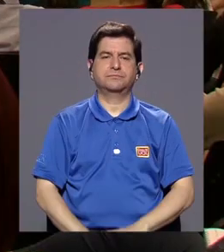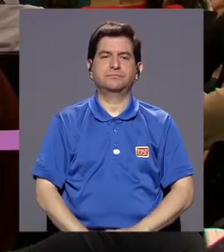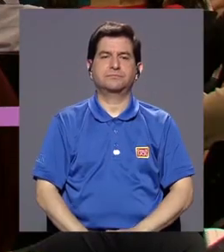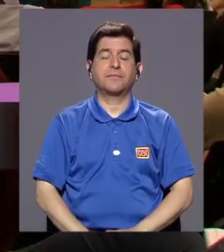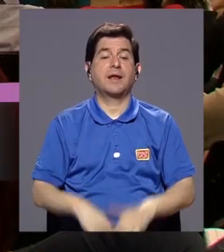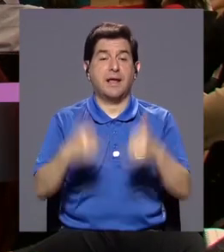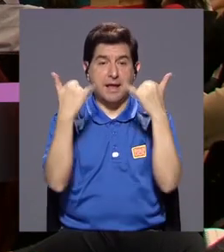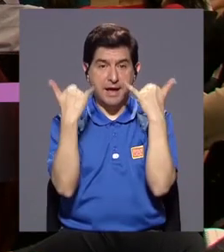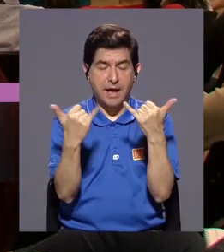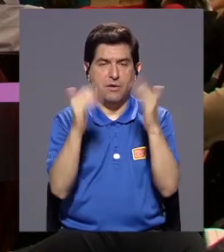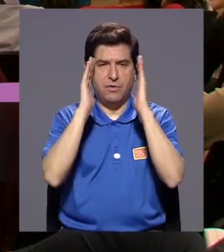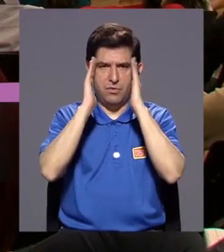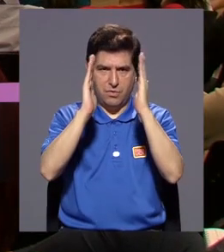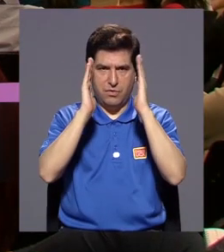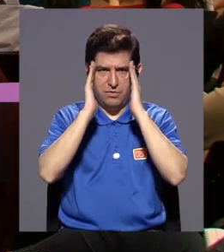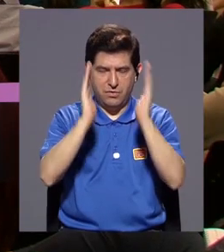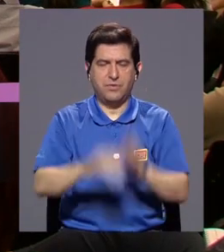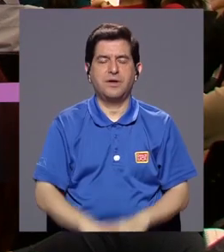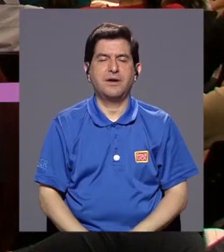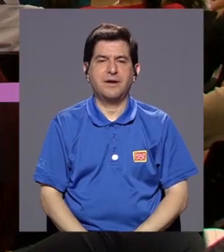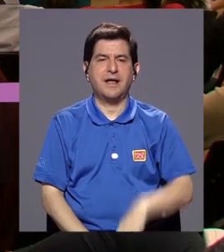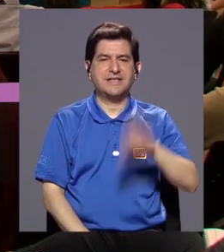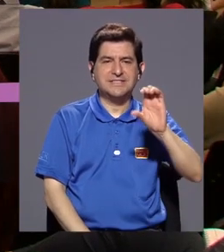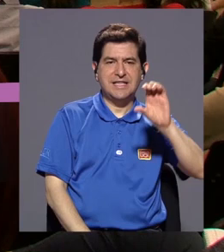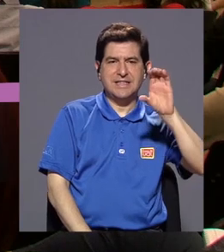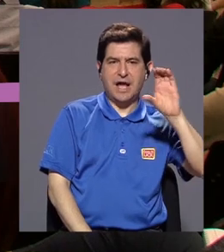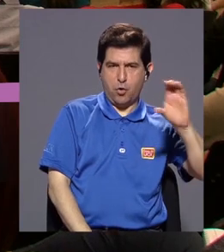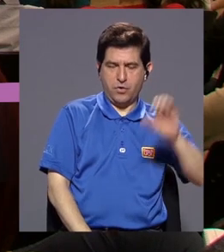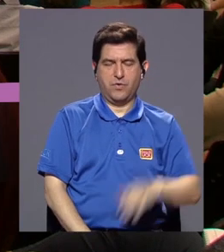Y ahora vamos a escuchar entonces a Cintia